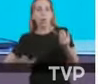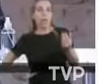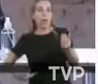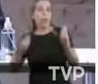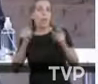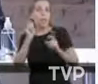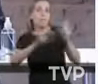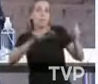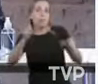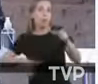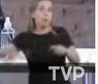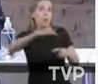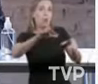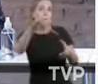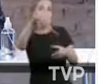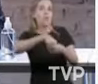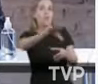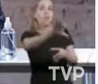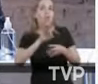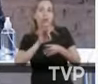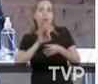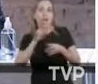popularmente. Y que además